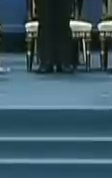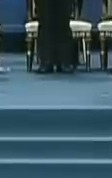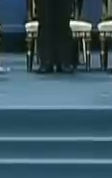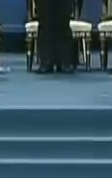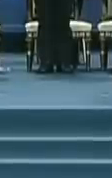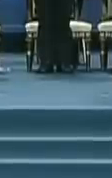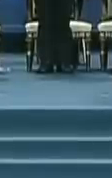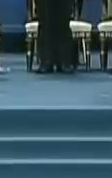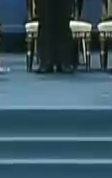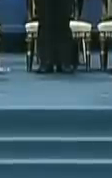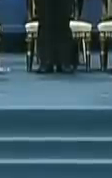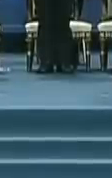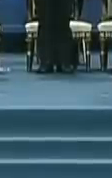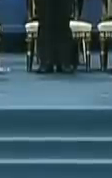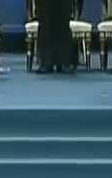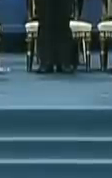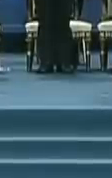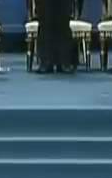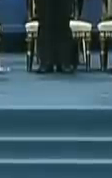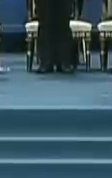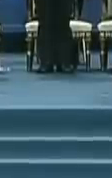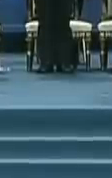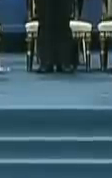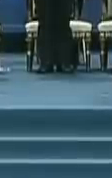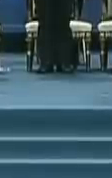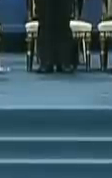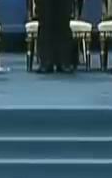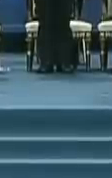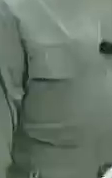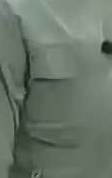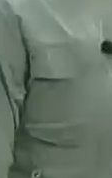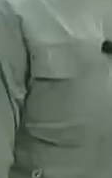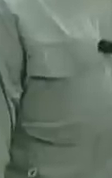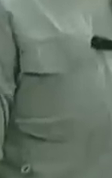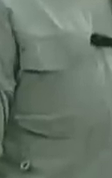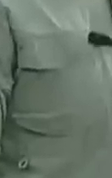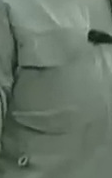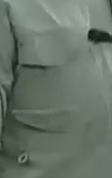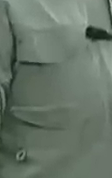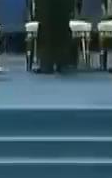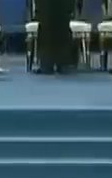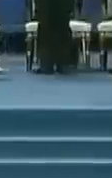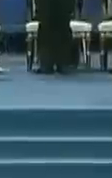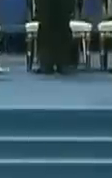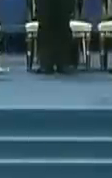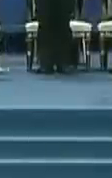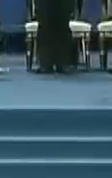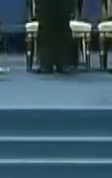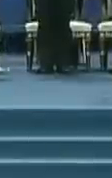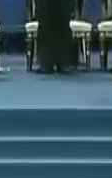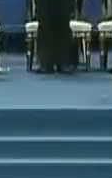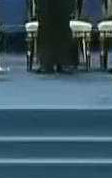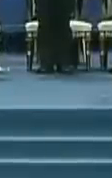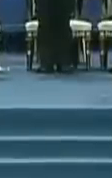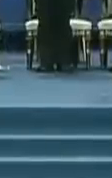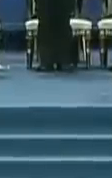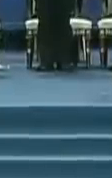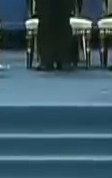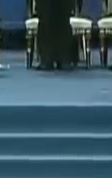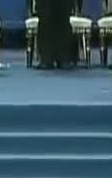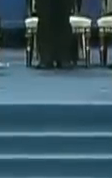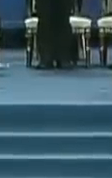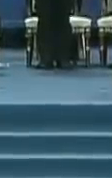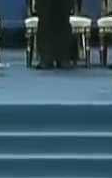Igualmente al mayor general Sabarce Pavón, rector de la muy noble y